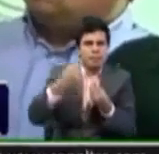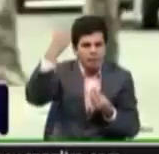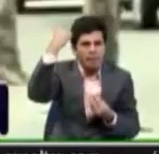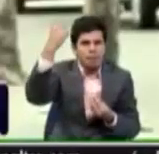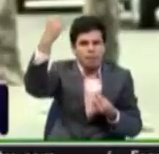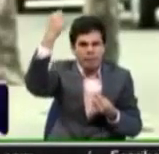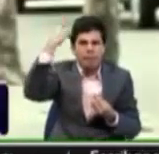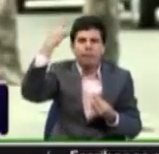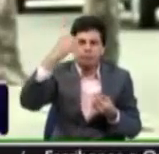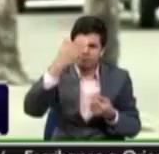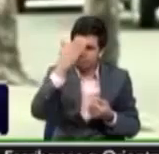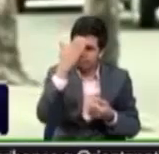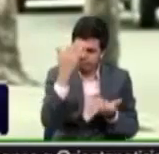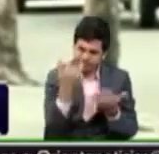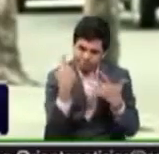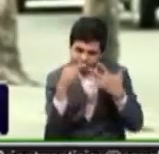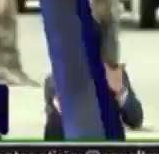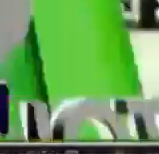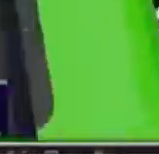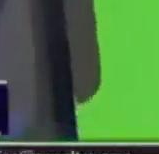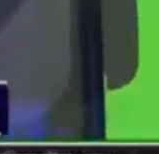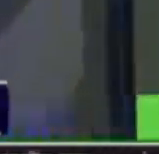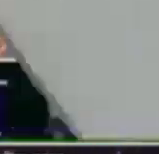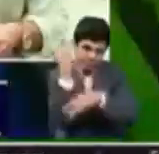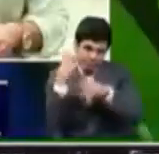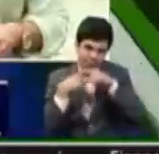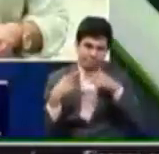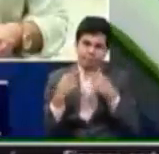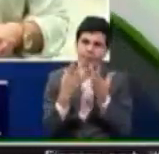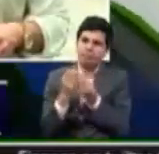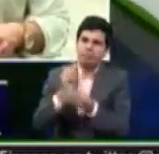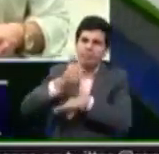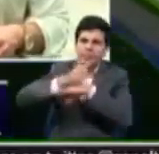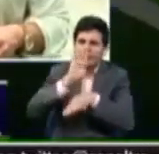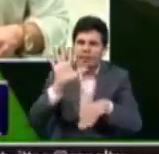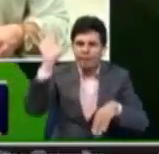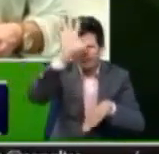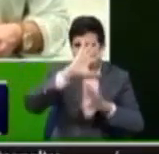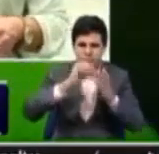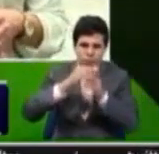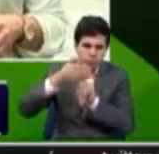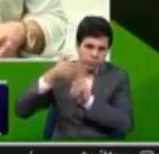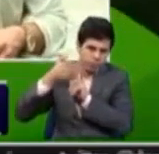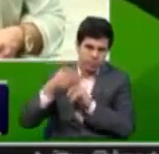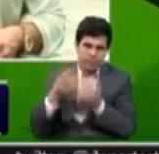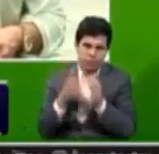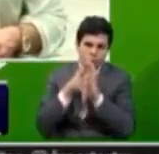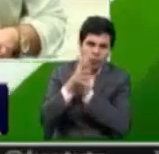pese a que ya se habían encontrado la semana anterior con el director nacional de protección.